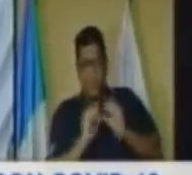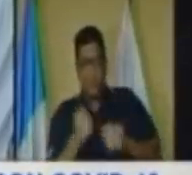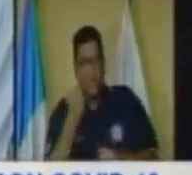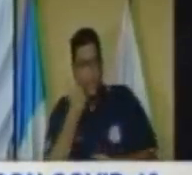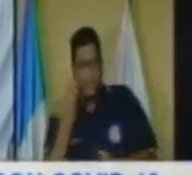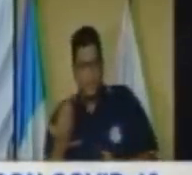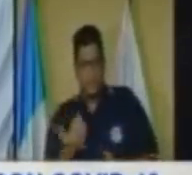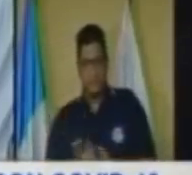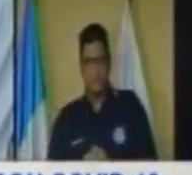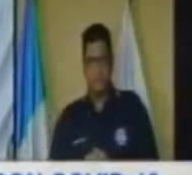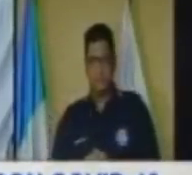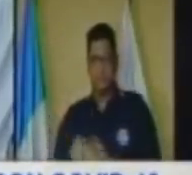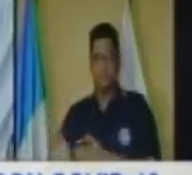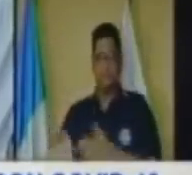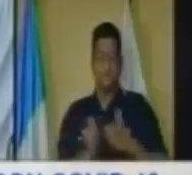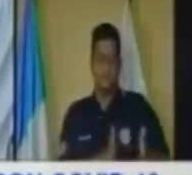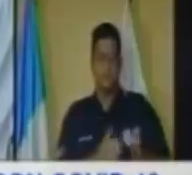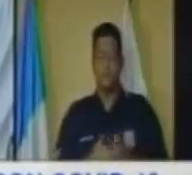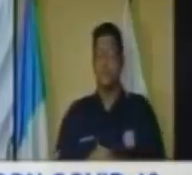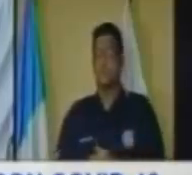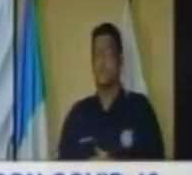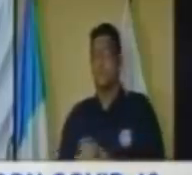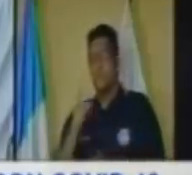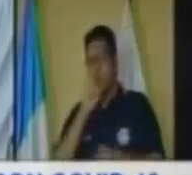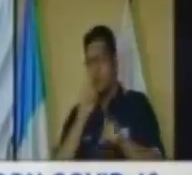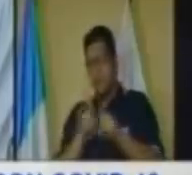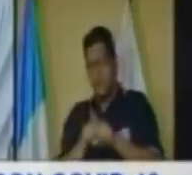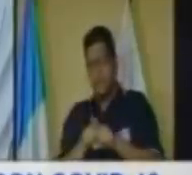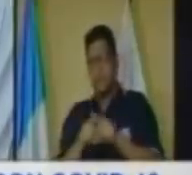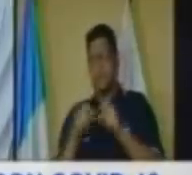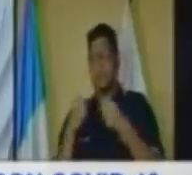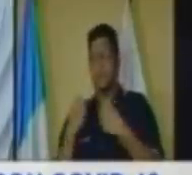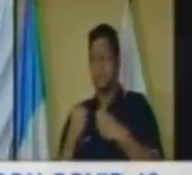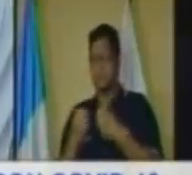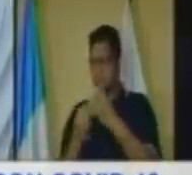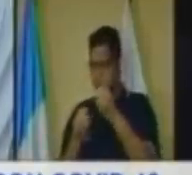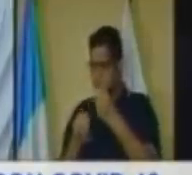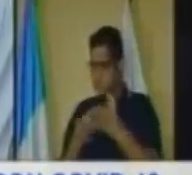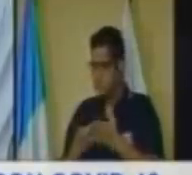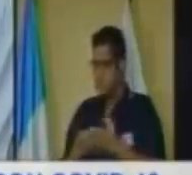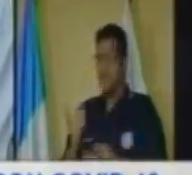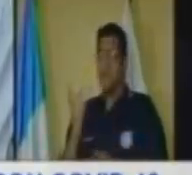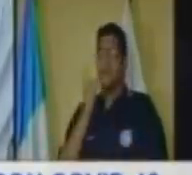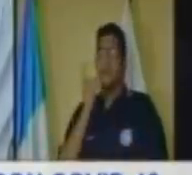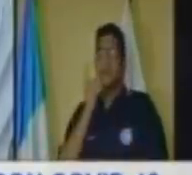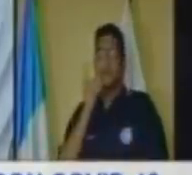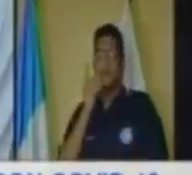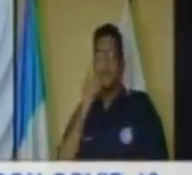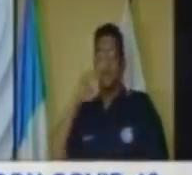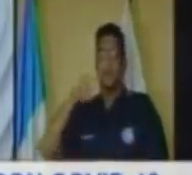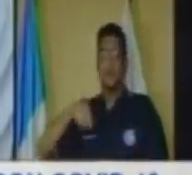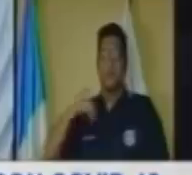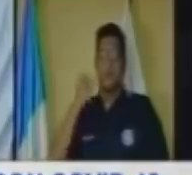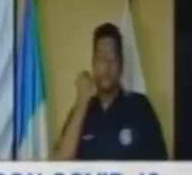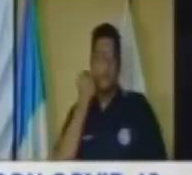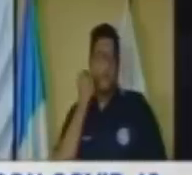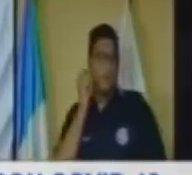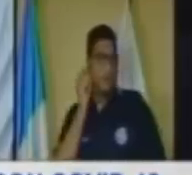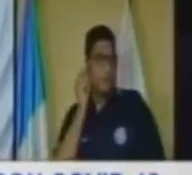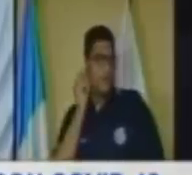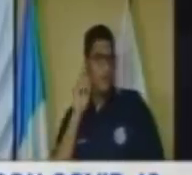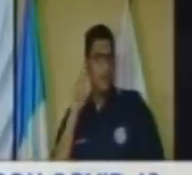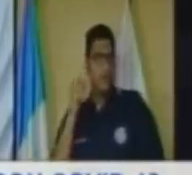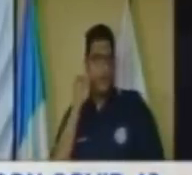voy a dejar el uso de la palabra también al señor director de migración para que les explique las medidas migratorias que se han